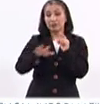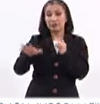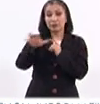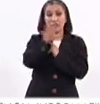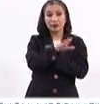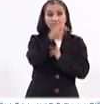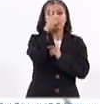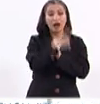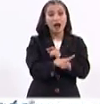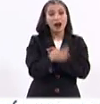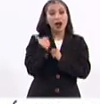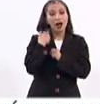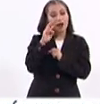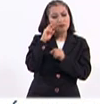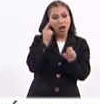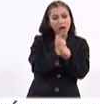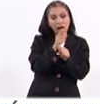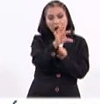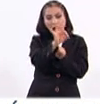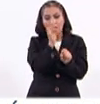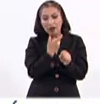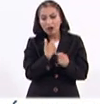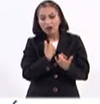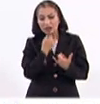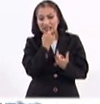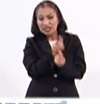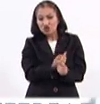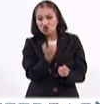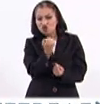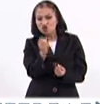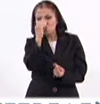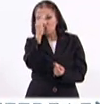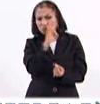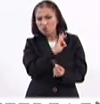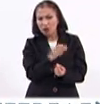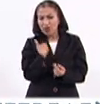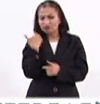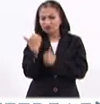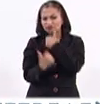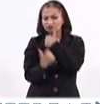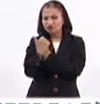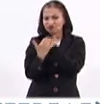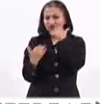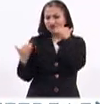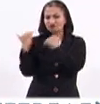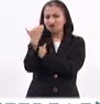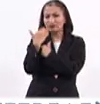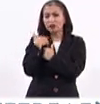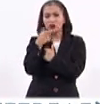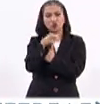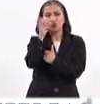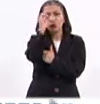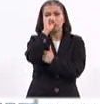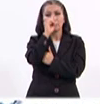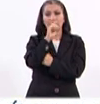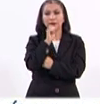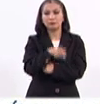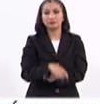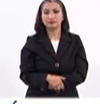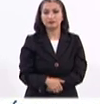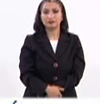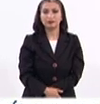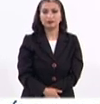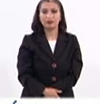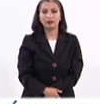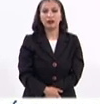ámbitos para captar y detectar a estos talentos en los niños y para poder encauzarlos de la mejor manera. ¿Usted qué opina